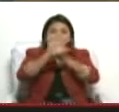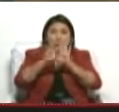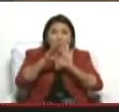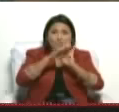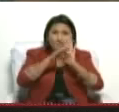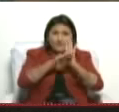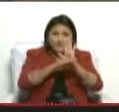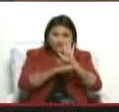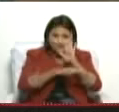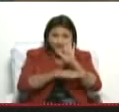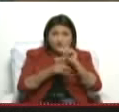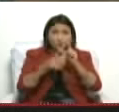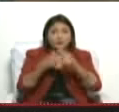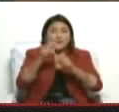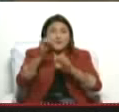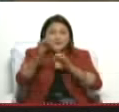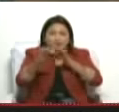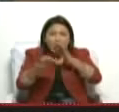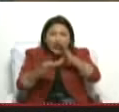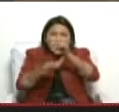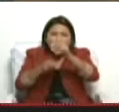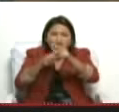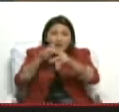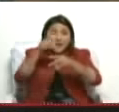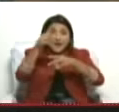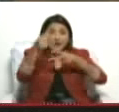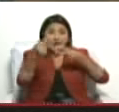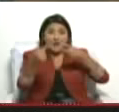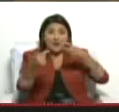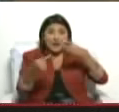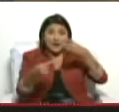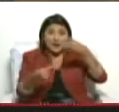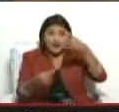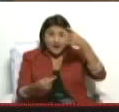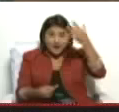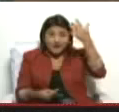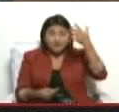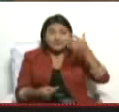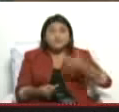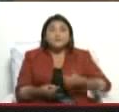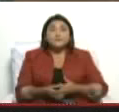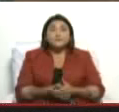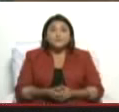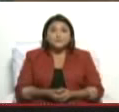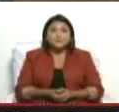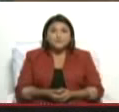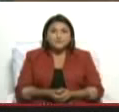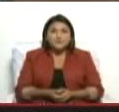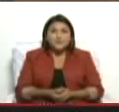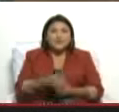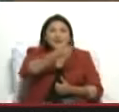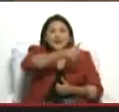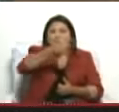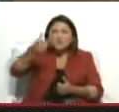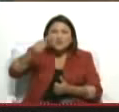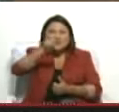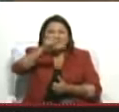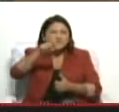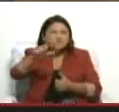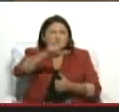y él va mencionando este Guillermo Enrique César ciero Qué papel iba a jugar